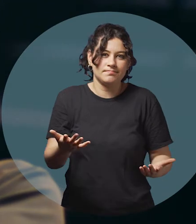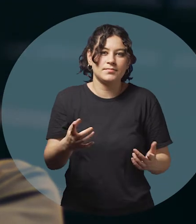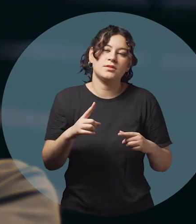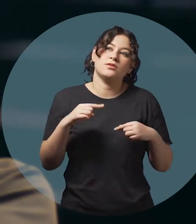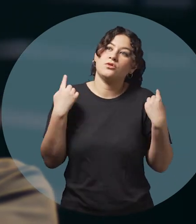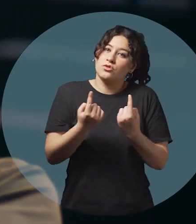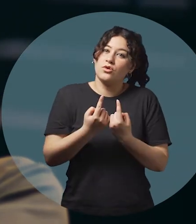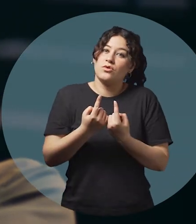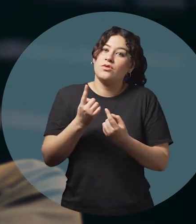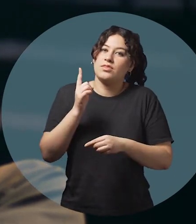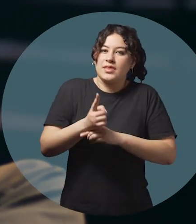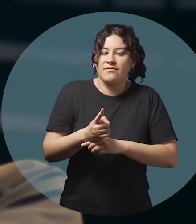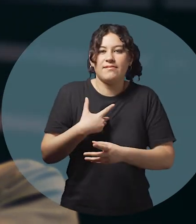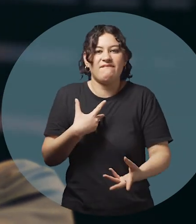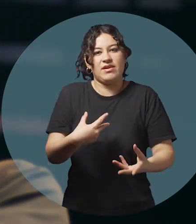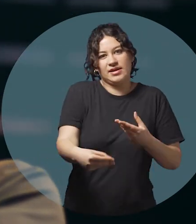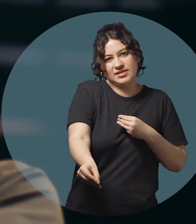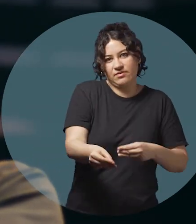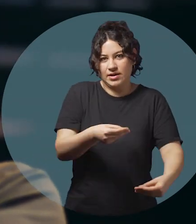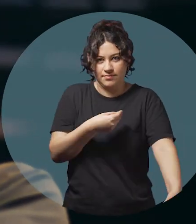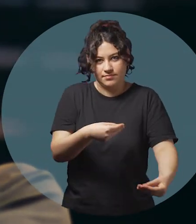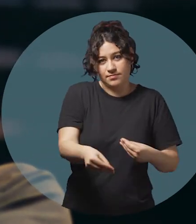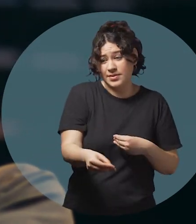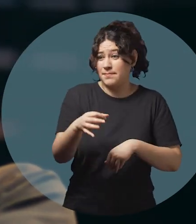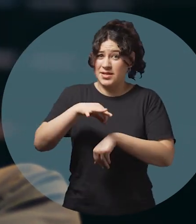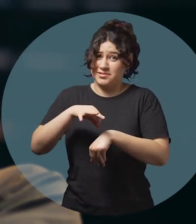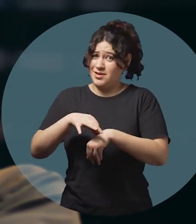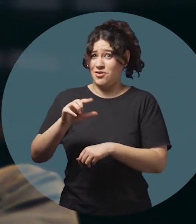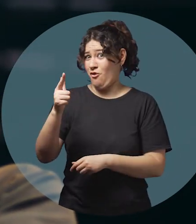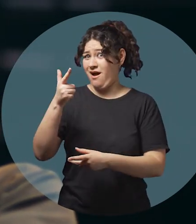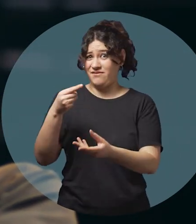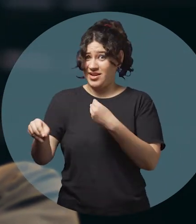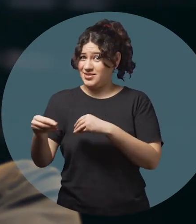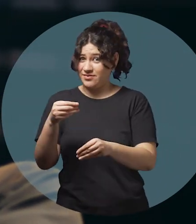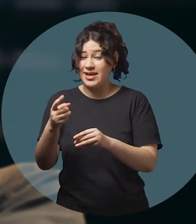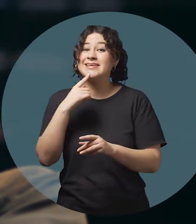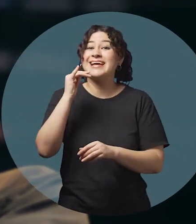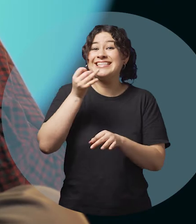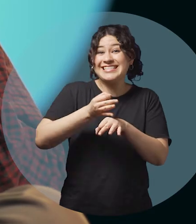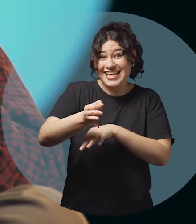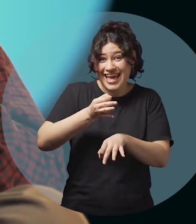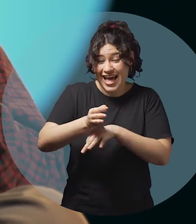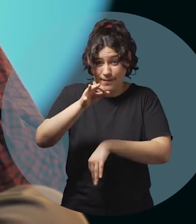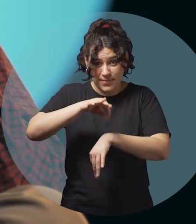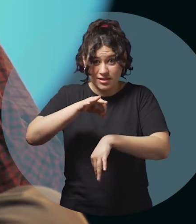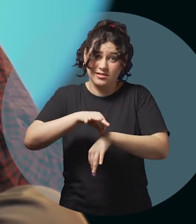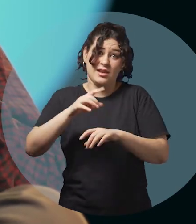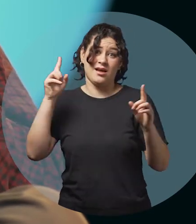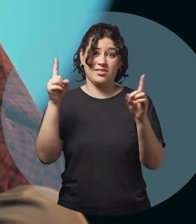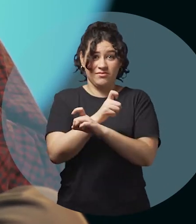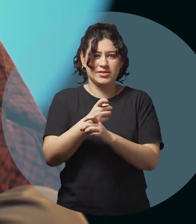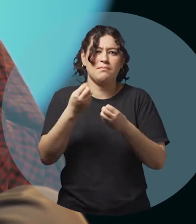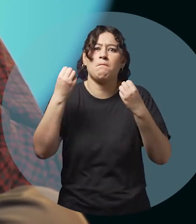Tenemos que tener una flexibilidad que no te la da la medicina. Enseñar medicina en ese sentido es